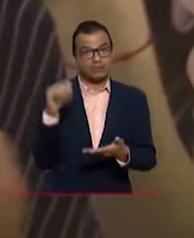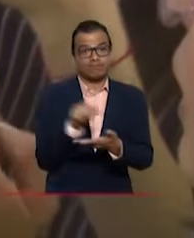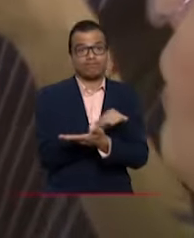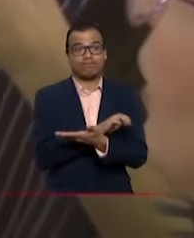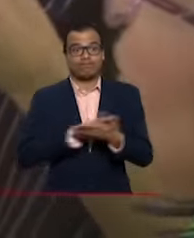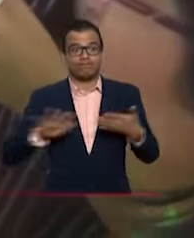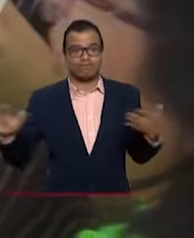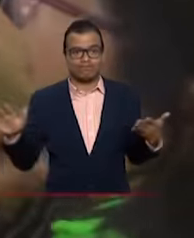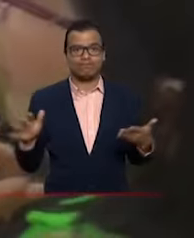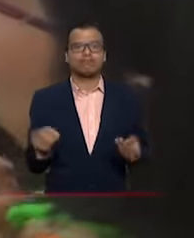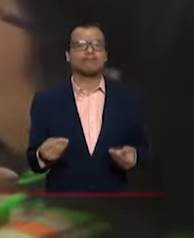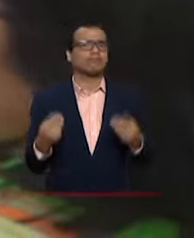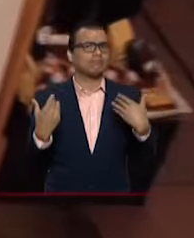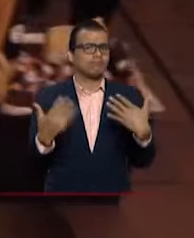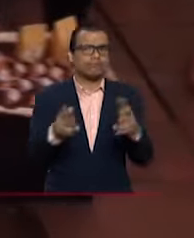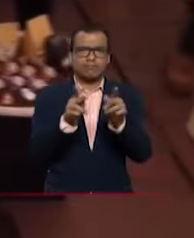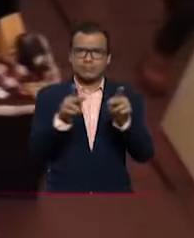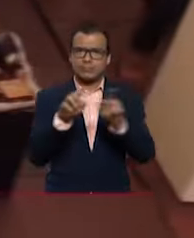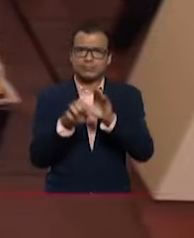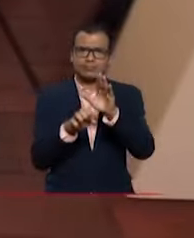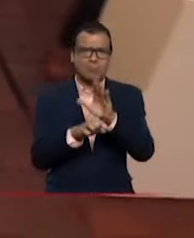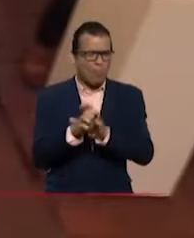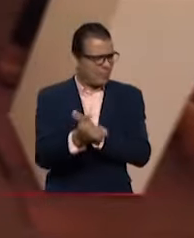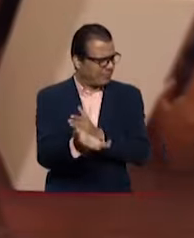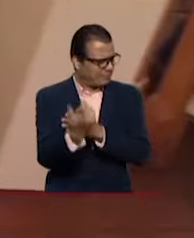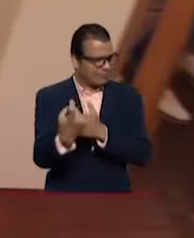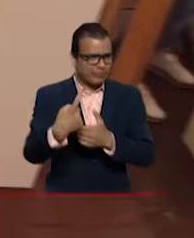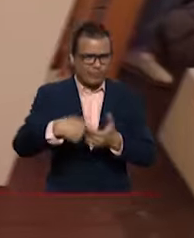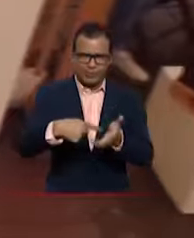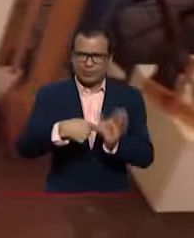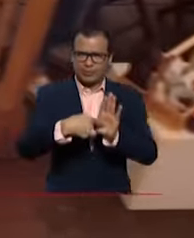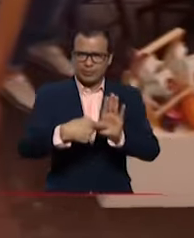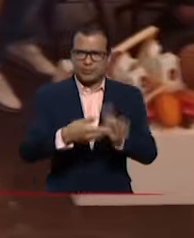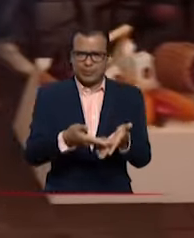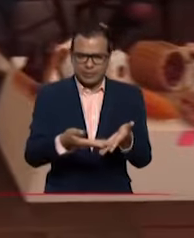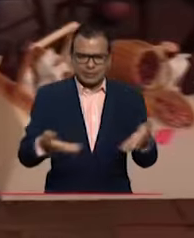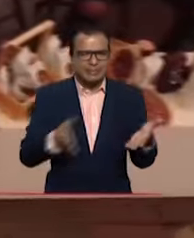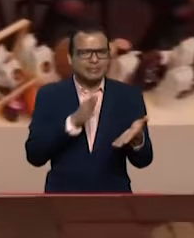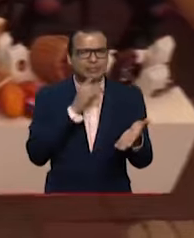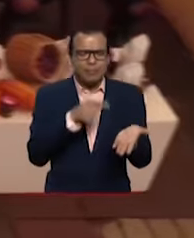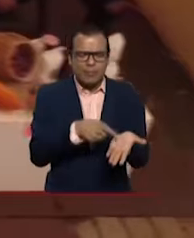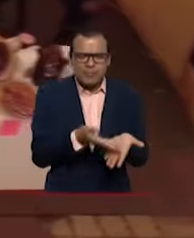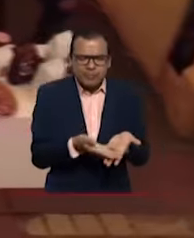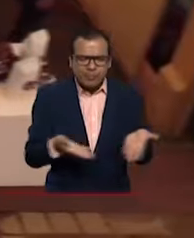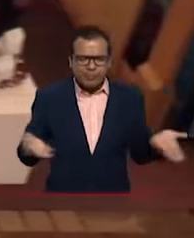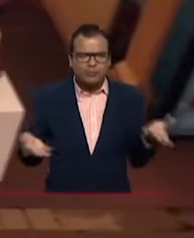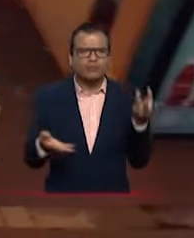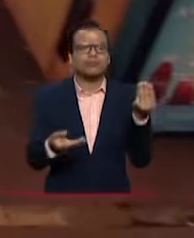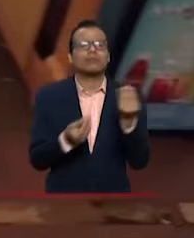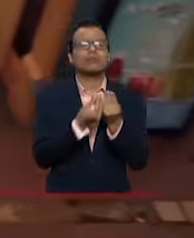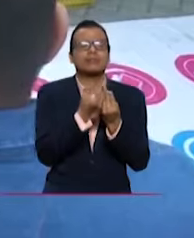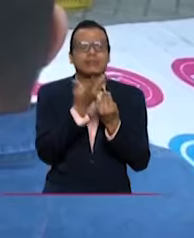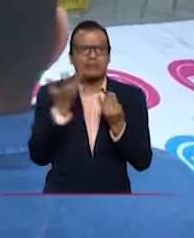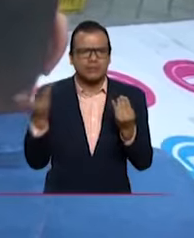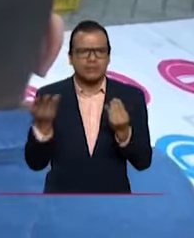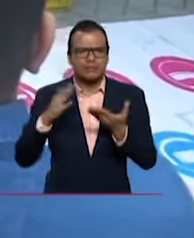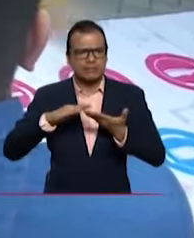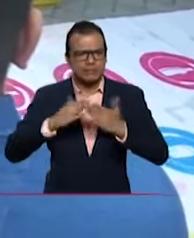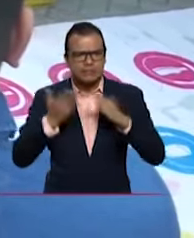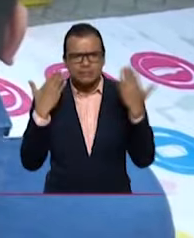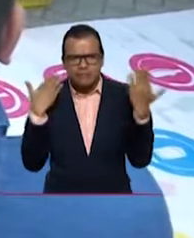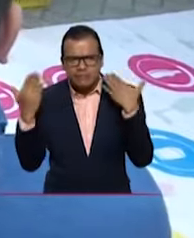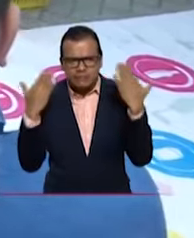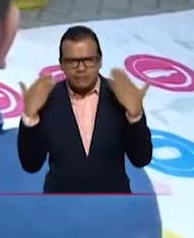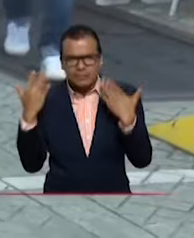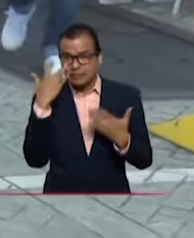todos nuestros campesinos, comunidades étnicas, comunidades negras, porque es un esfuerzo que hemos hecho las corporaciones para que ellos de manera